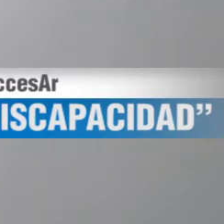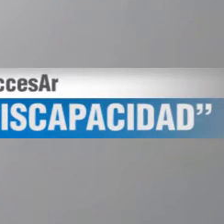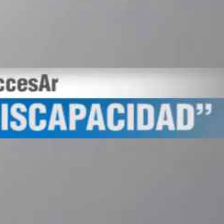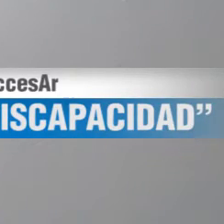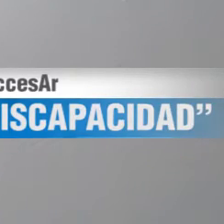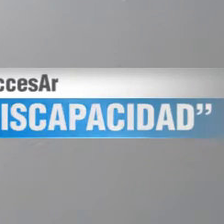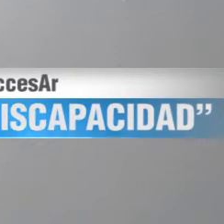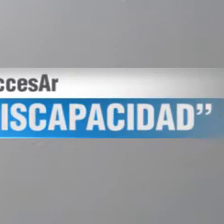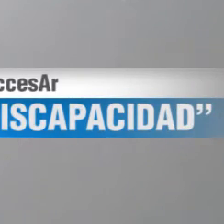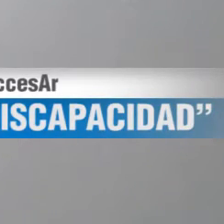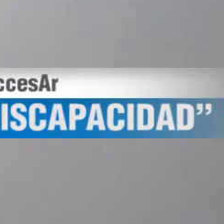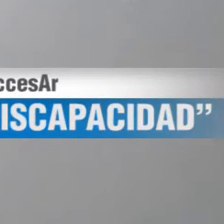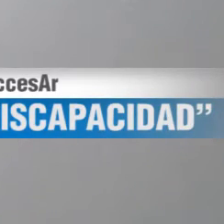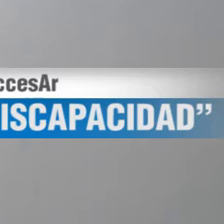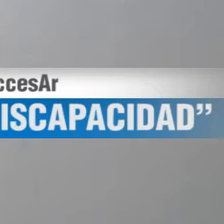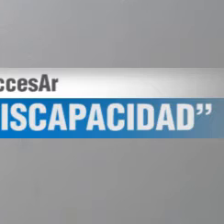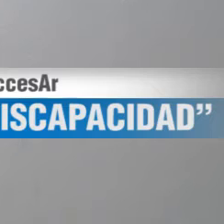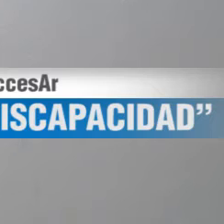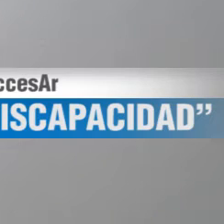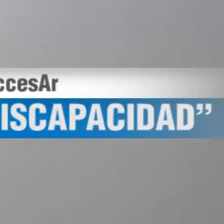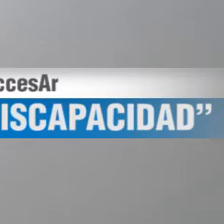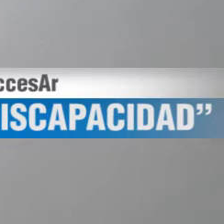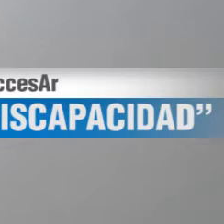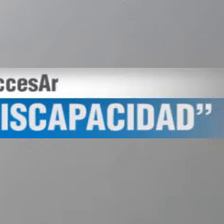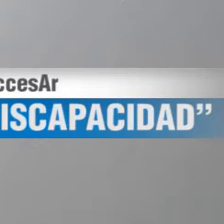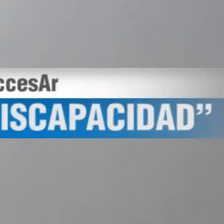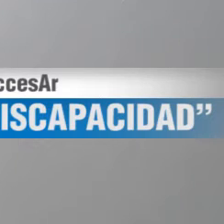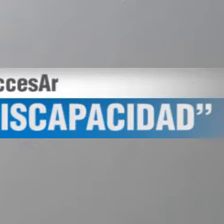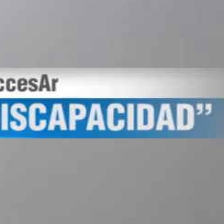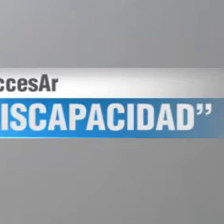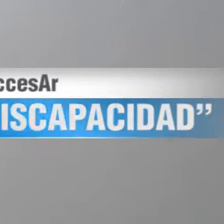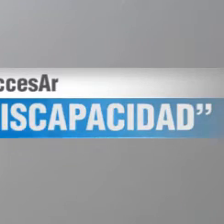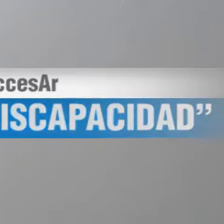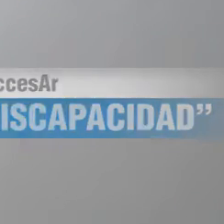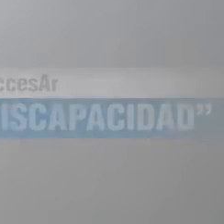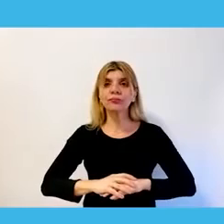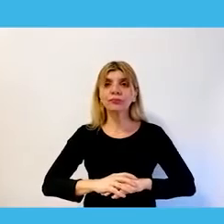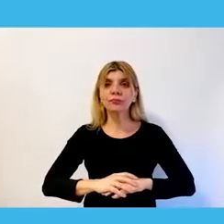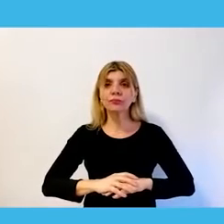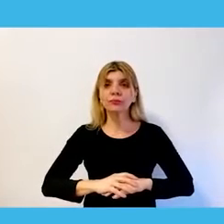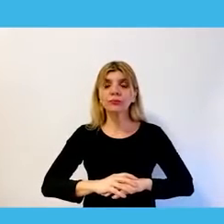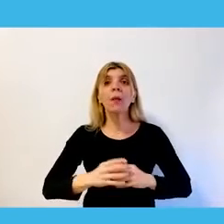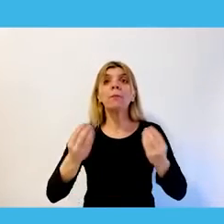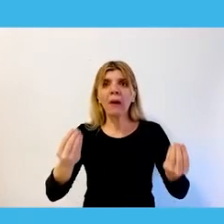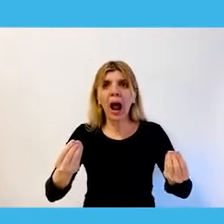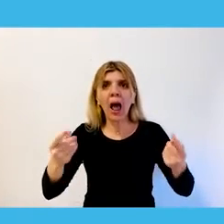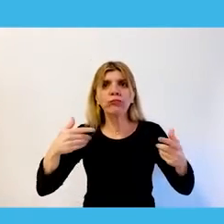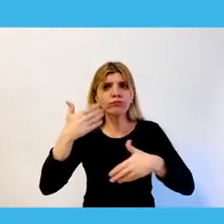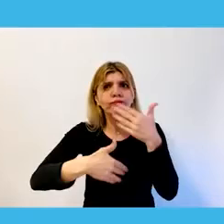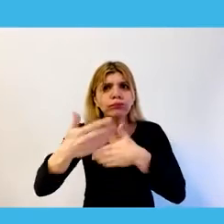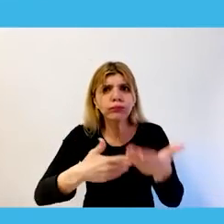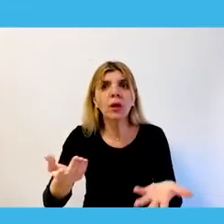discapacidad, así que creemos que va a tener una buena acogida por parte de las otras concejalas y concejales. ¿Qué dimensión de